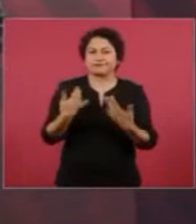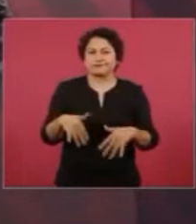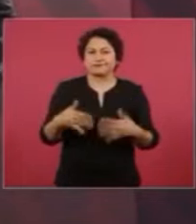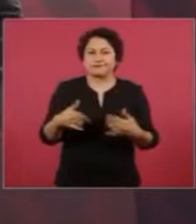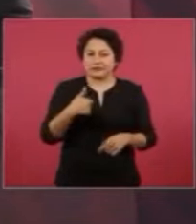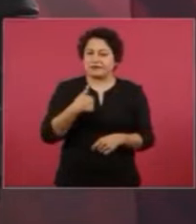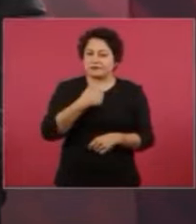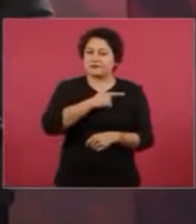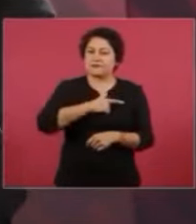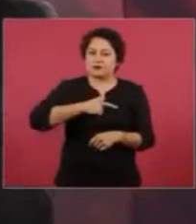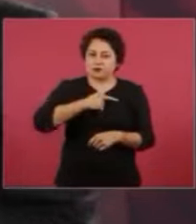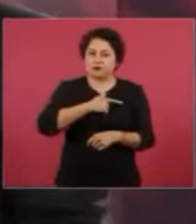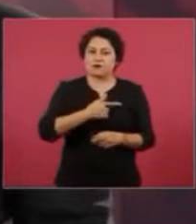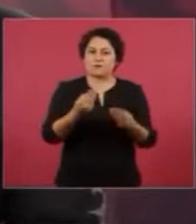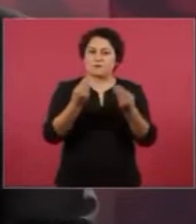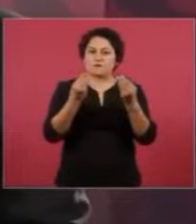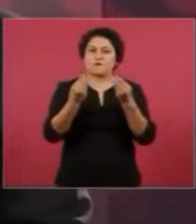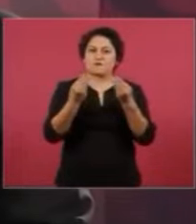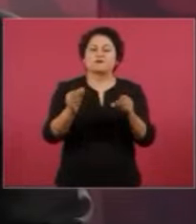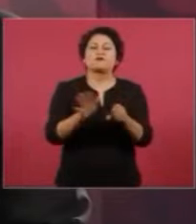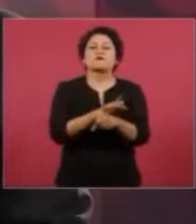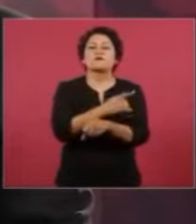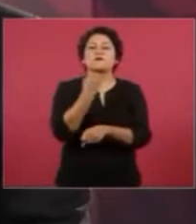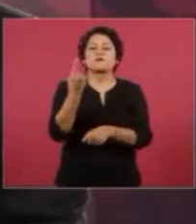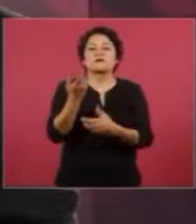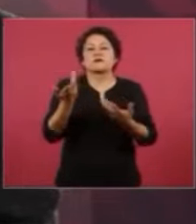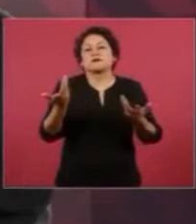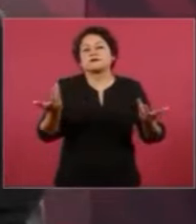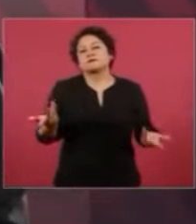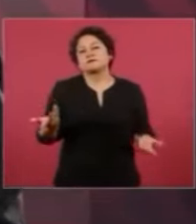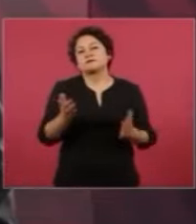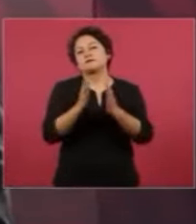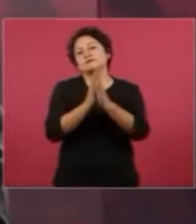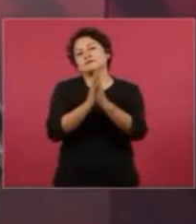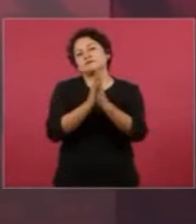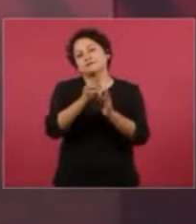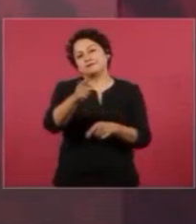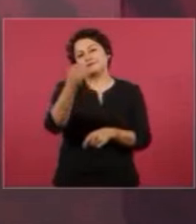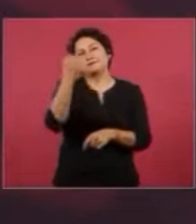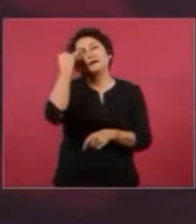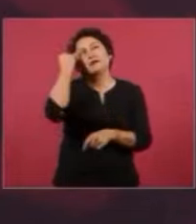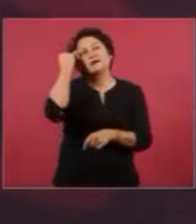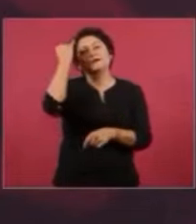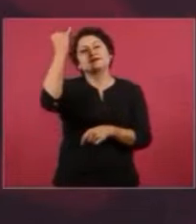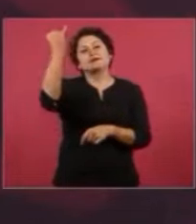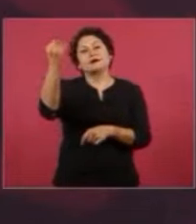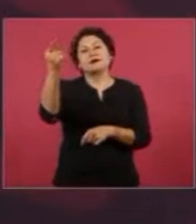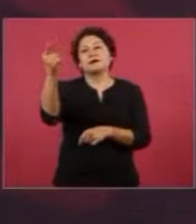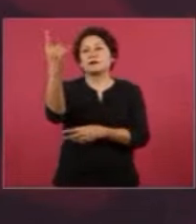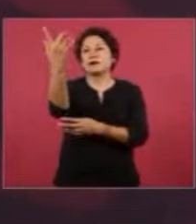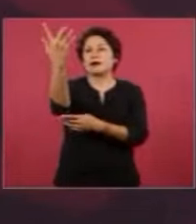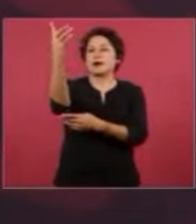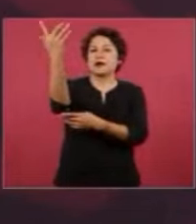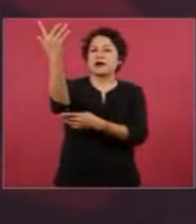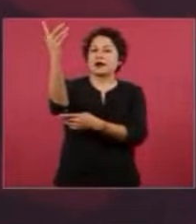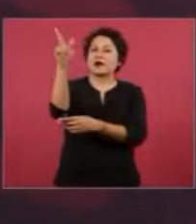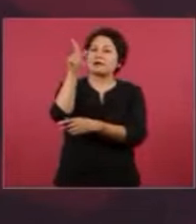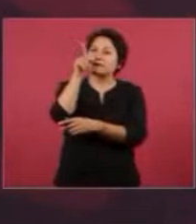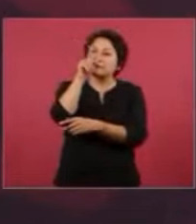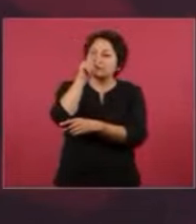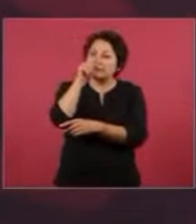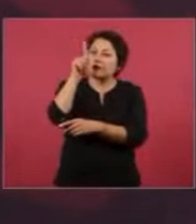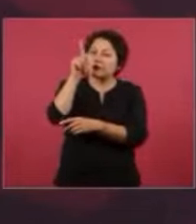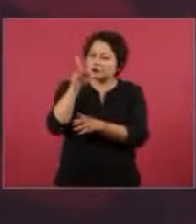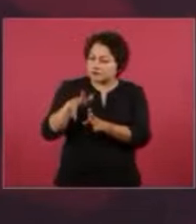imagínense cuando se posen las guacamayas en los árboles de